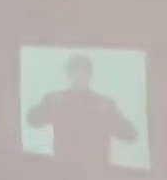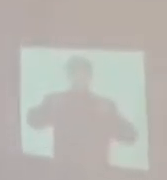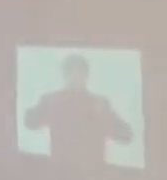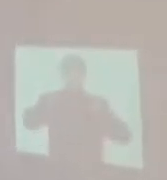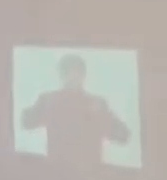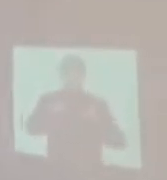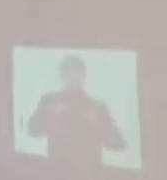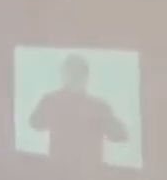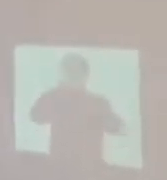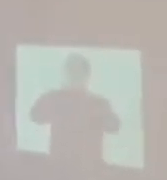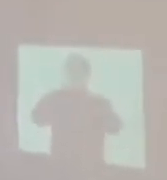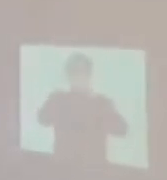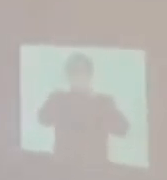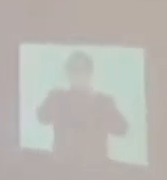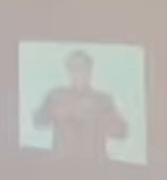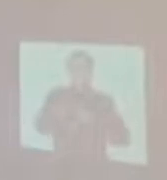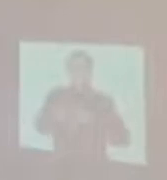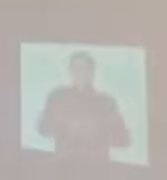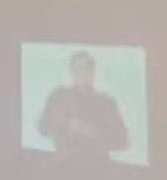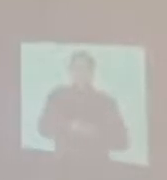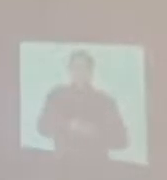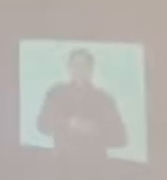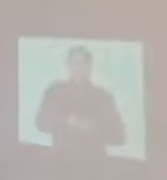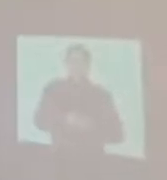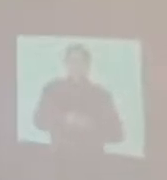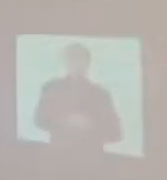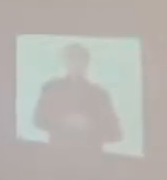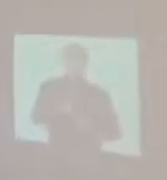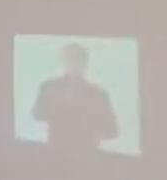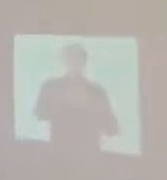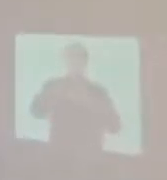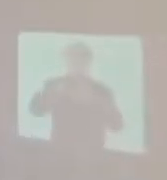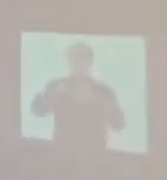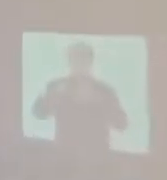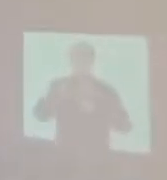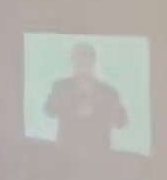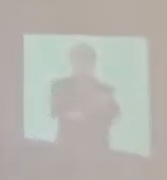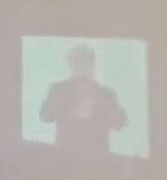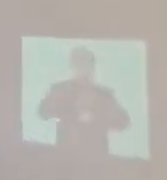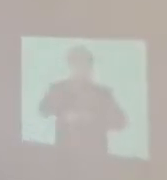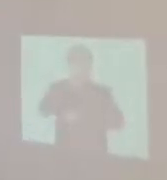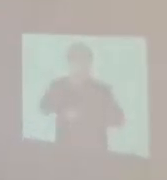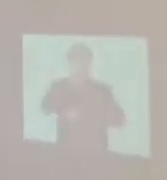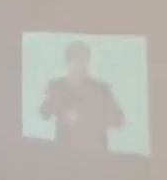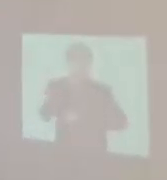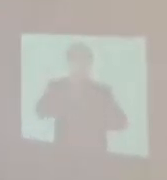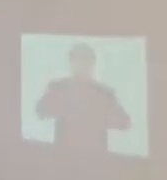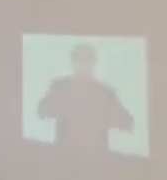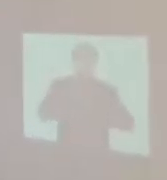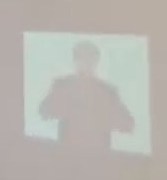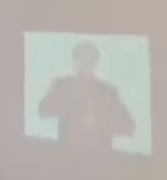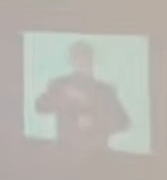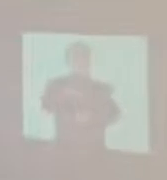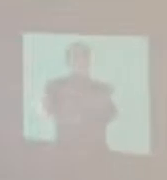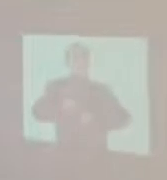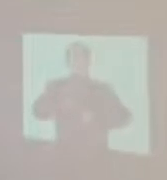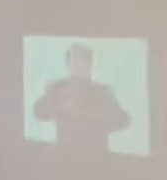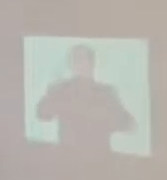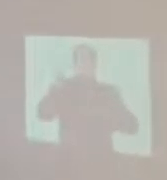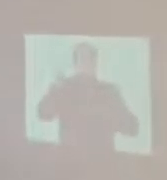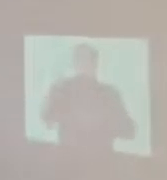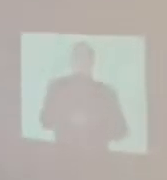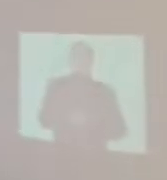representantes de las iglesias, medios de comunicación, compañeras y compañeros de trabajo, a mi familia, muchas